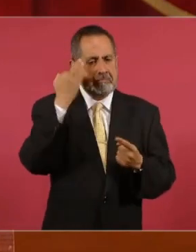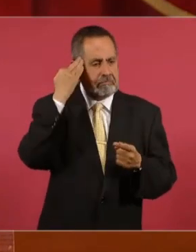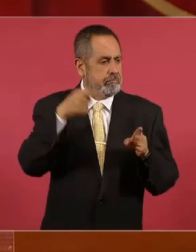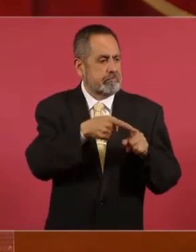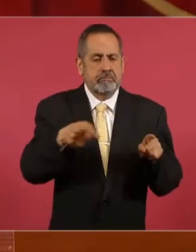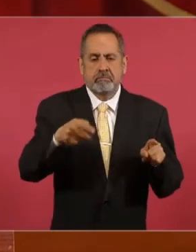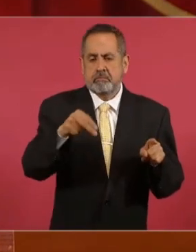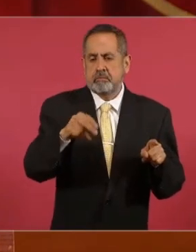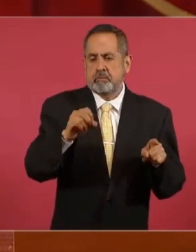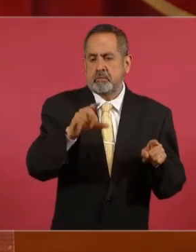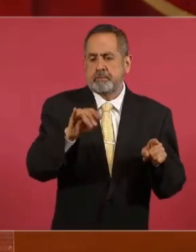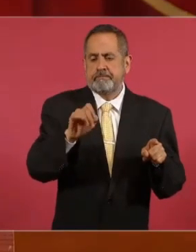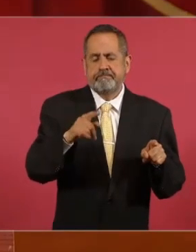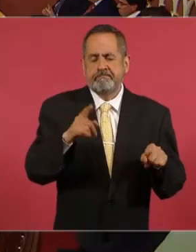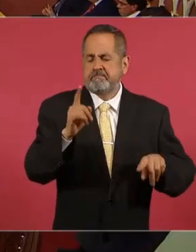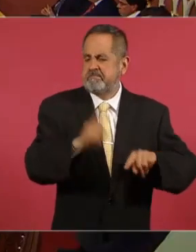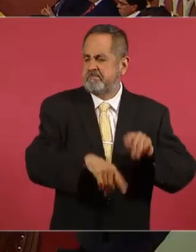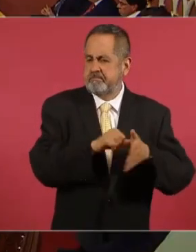neoliberal.